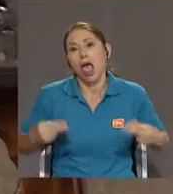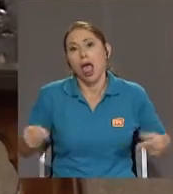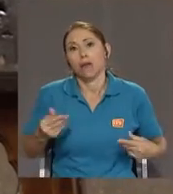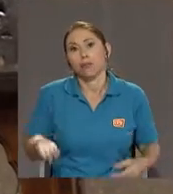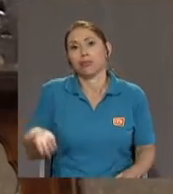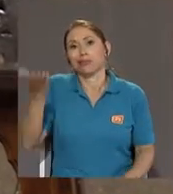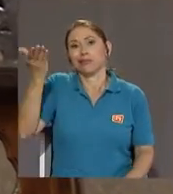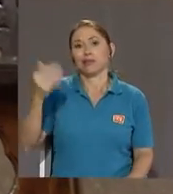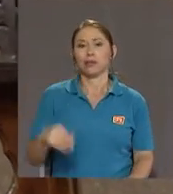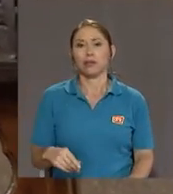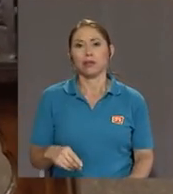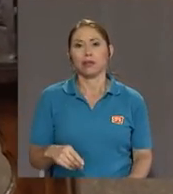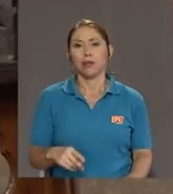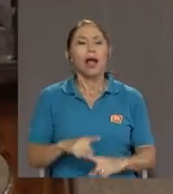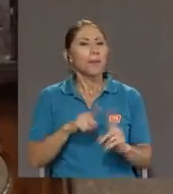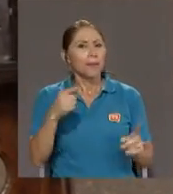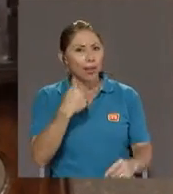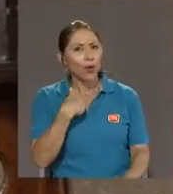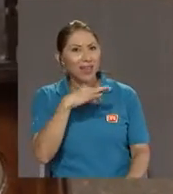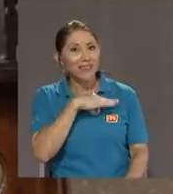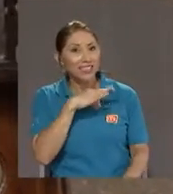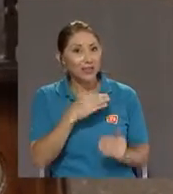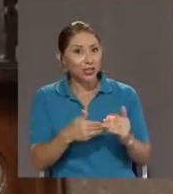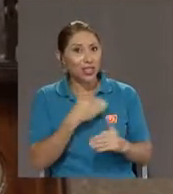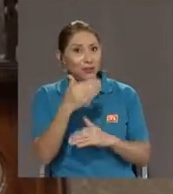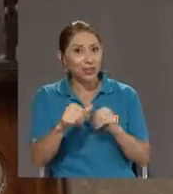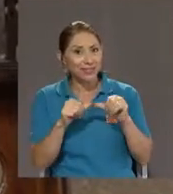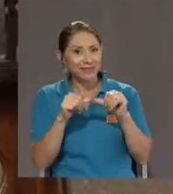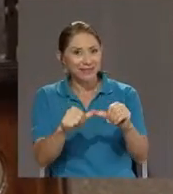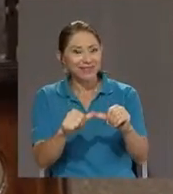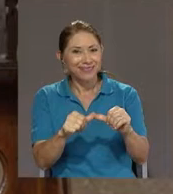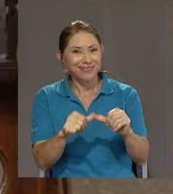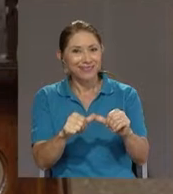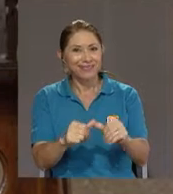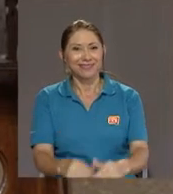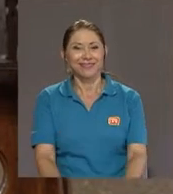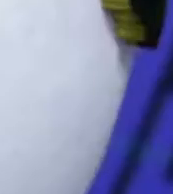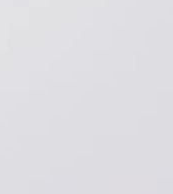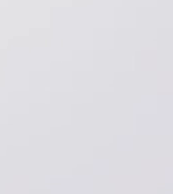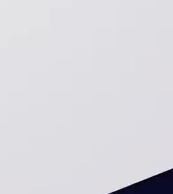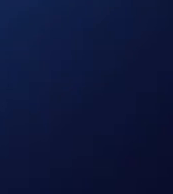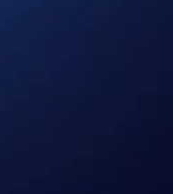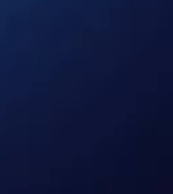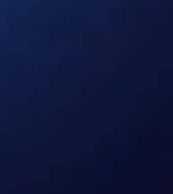incentivos, don Fernando, para que regresemos una vez que el canal los indique.